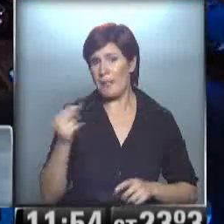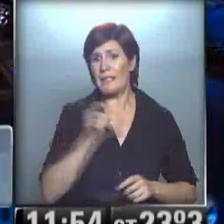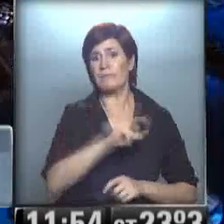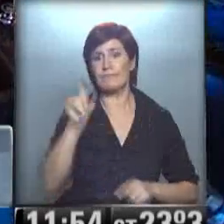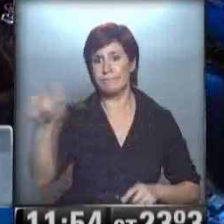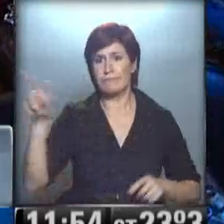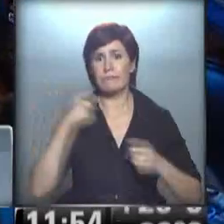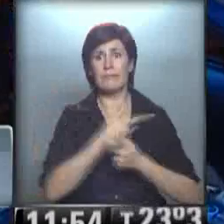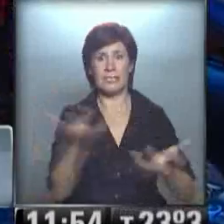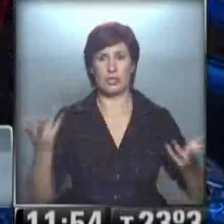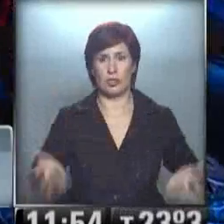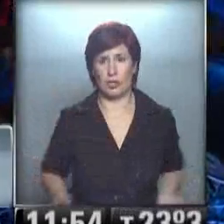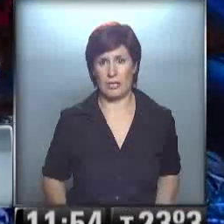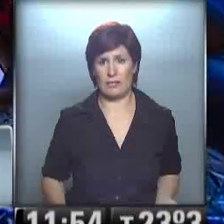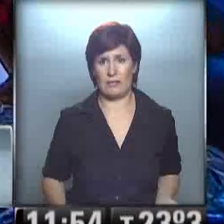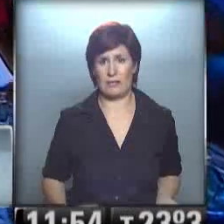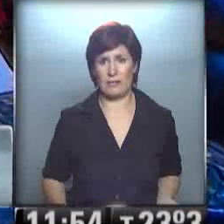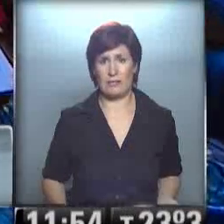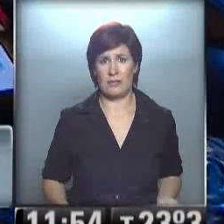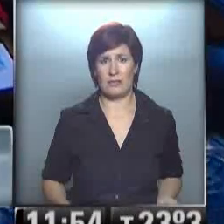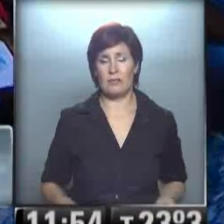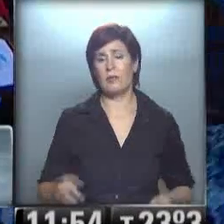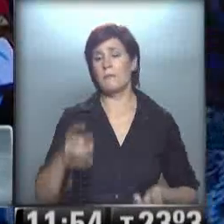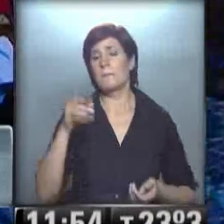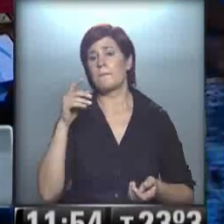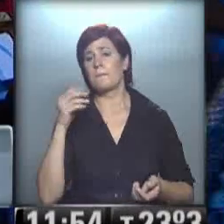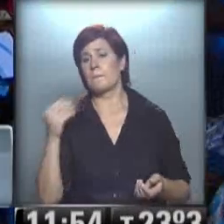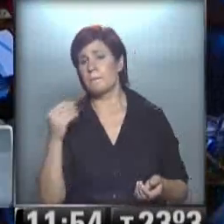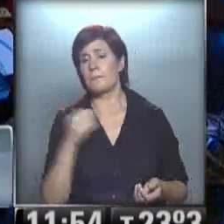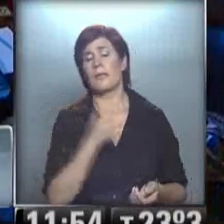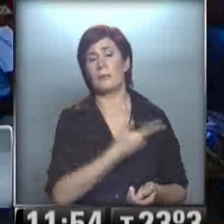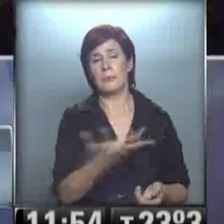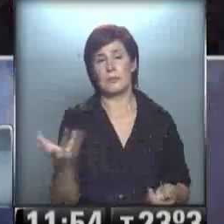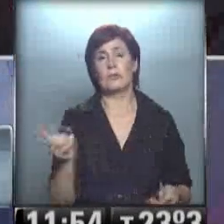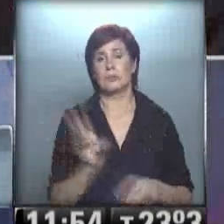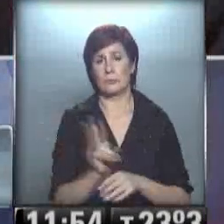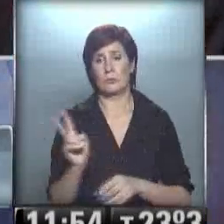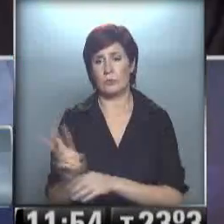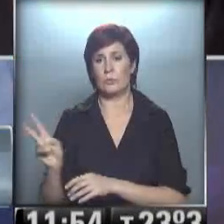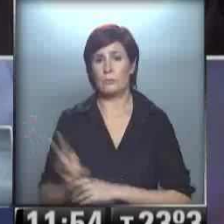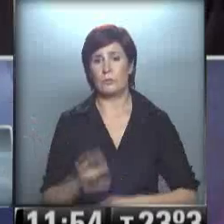el gobierno se va a adueñar de esto y yo tengo tanto derecho a pretender adueñarme de esto teniendo una posición activa con